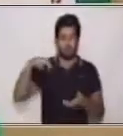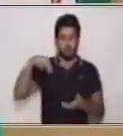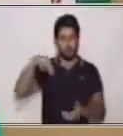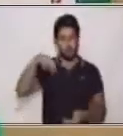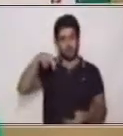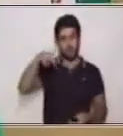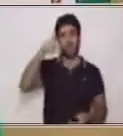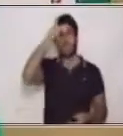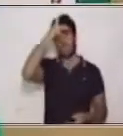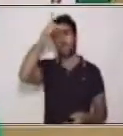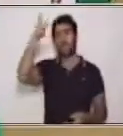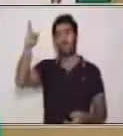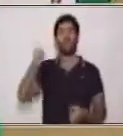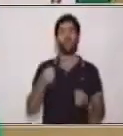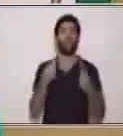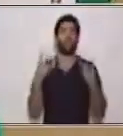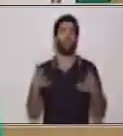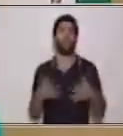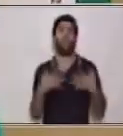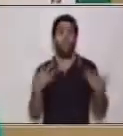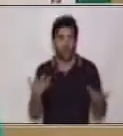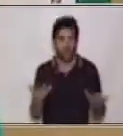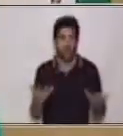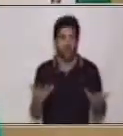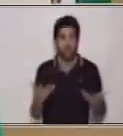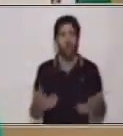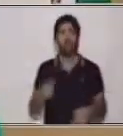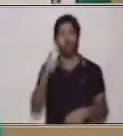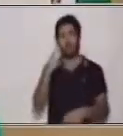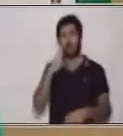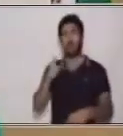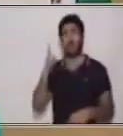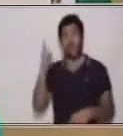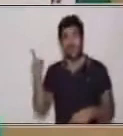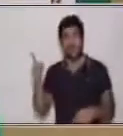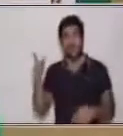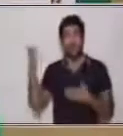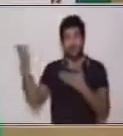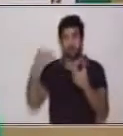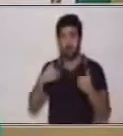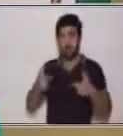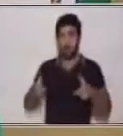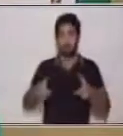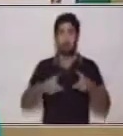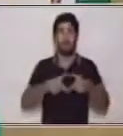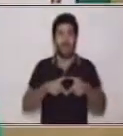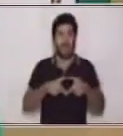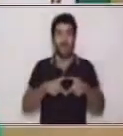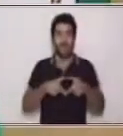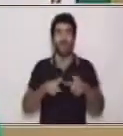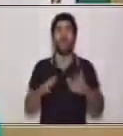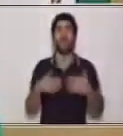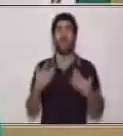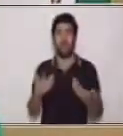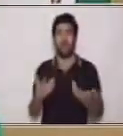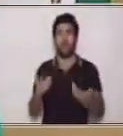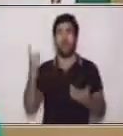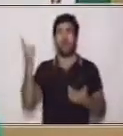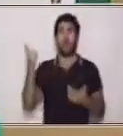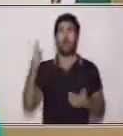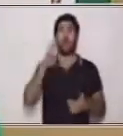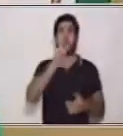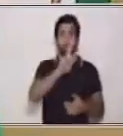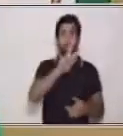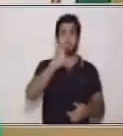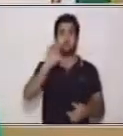kilómetros. Eric Barrondo, él obtuvo su medalla olímpica en marcha de